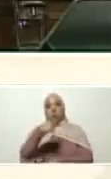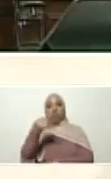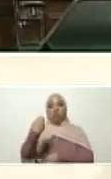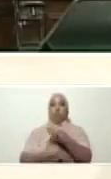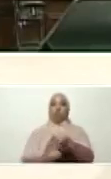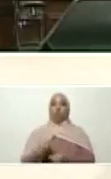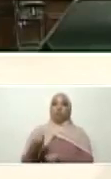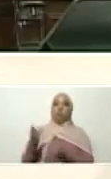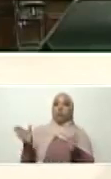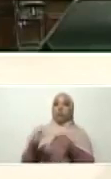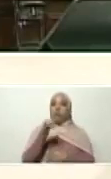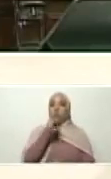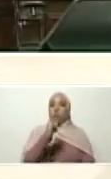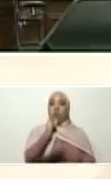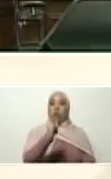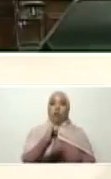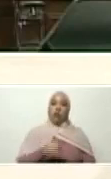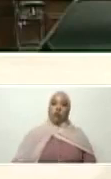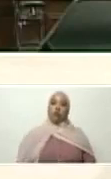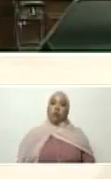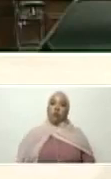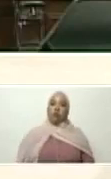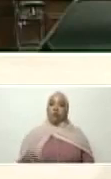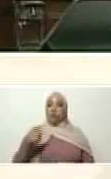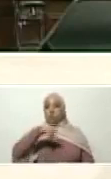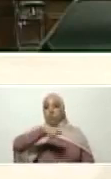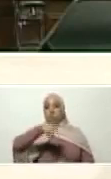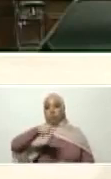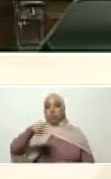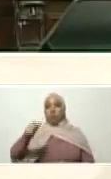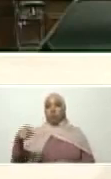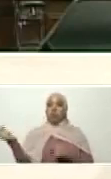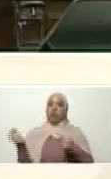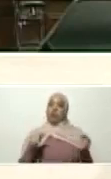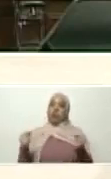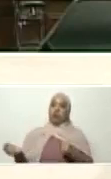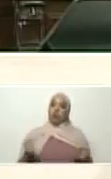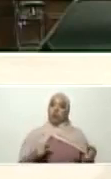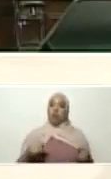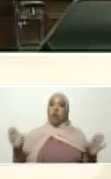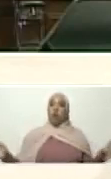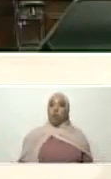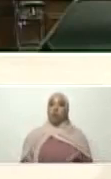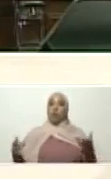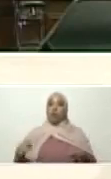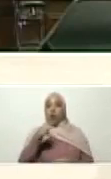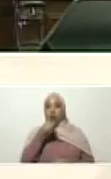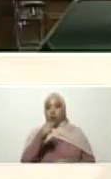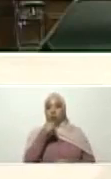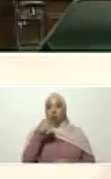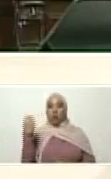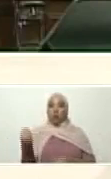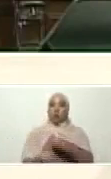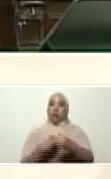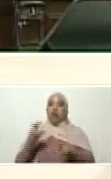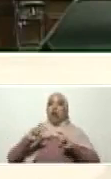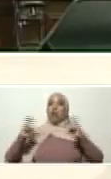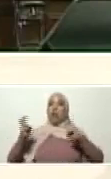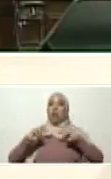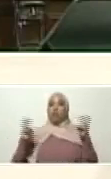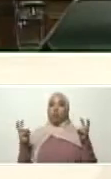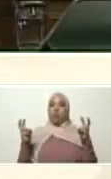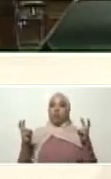bien informada, para mantener a la gente bien consultada y para motivar. A veces hay grandes temas que